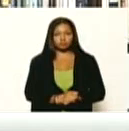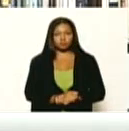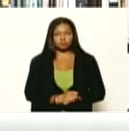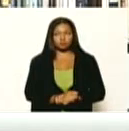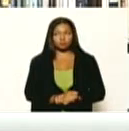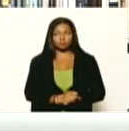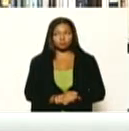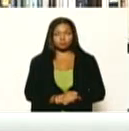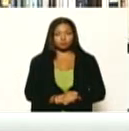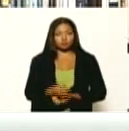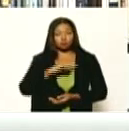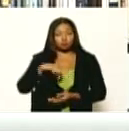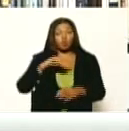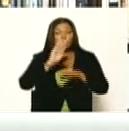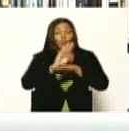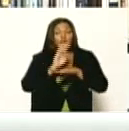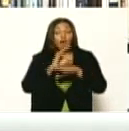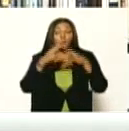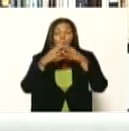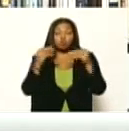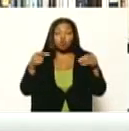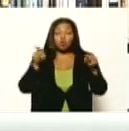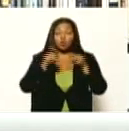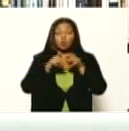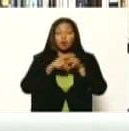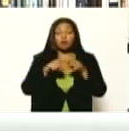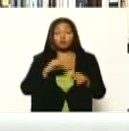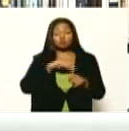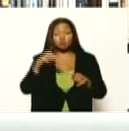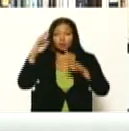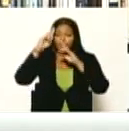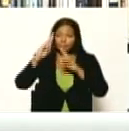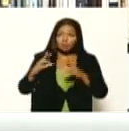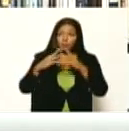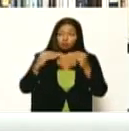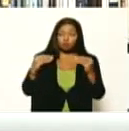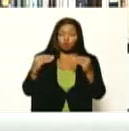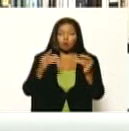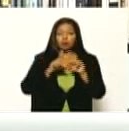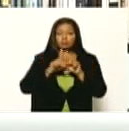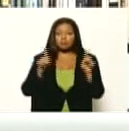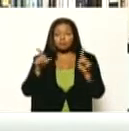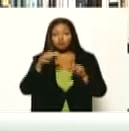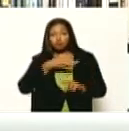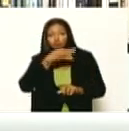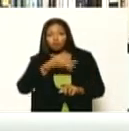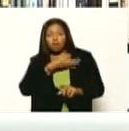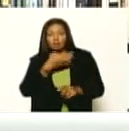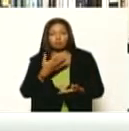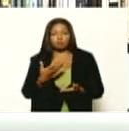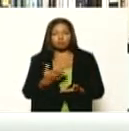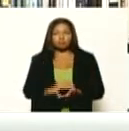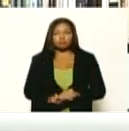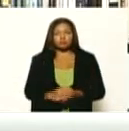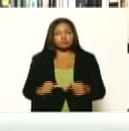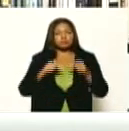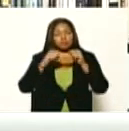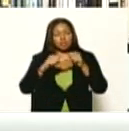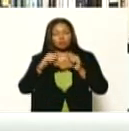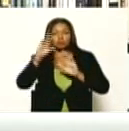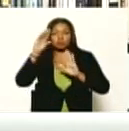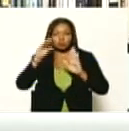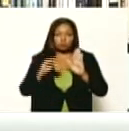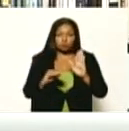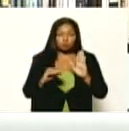Y si nos cuidamos todos, y si nos respetamos en el distanciamiento social, mantenemos esta